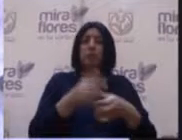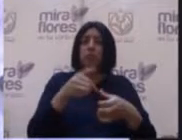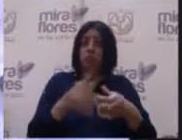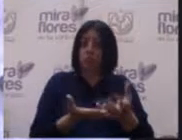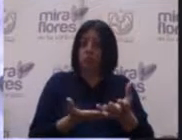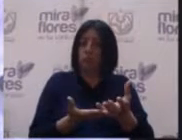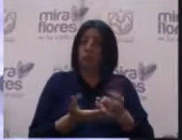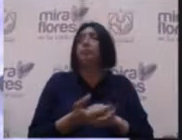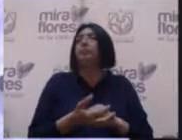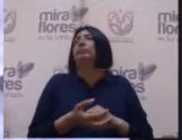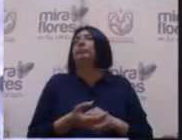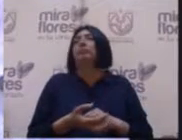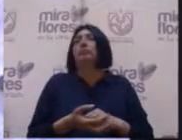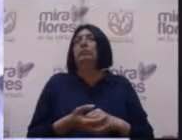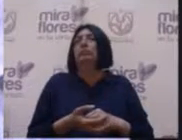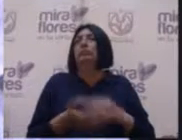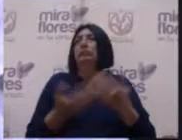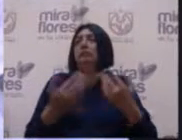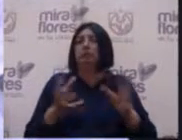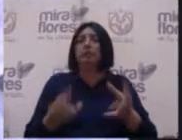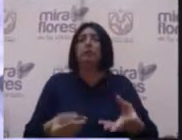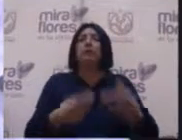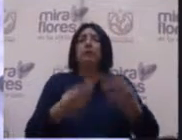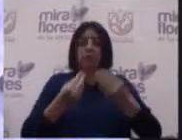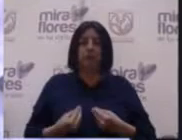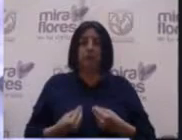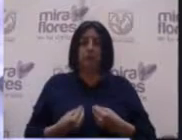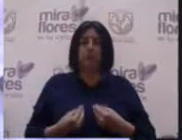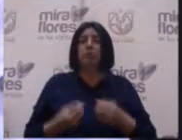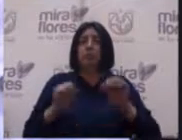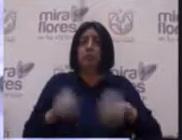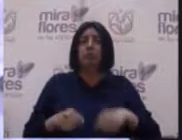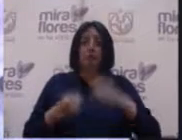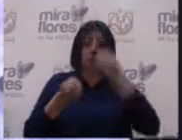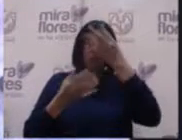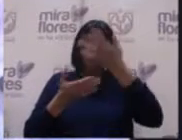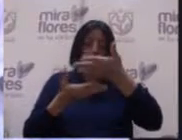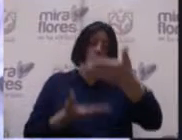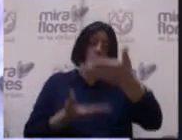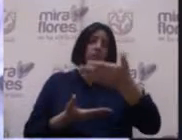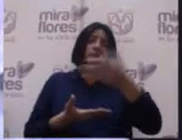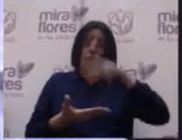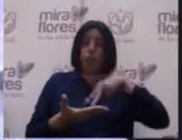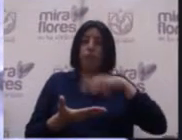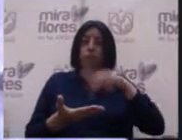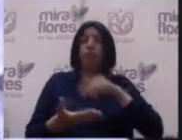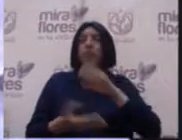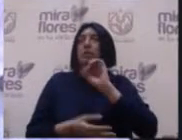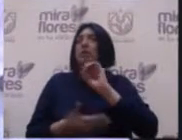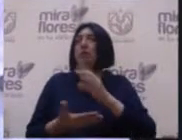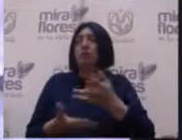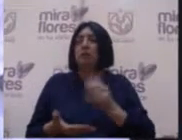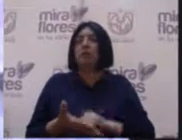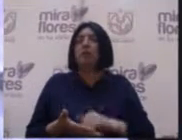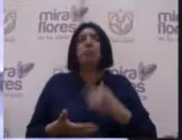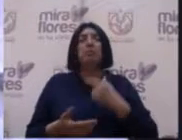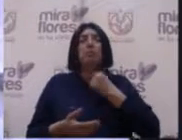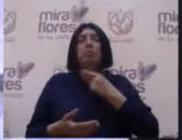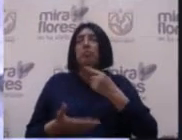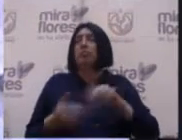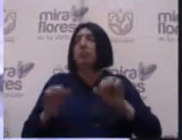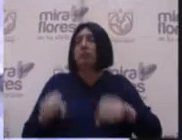que demos por recibido el informe, un informe en la que decía también que me